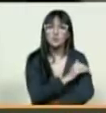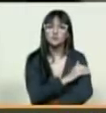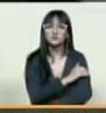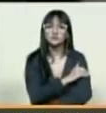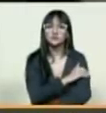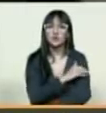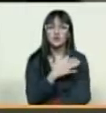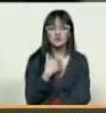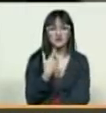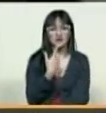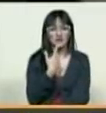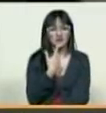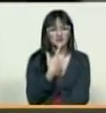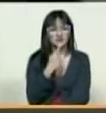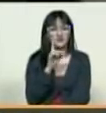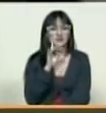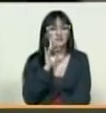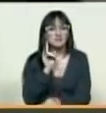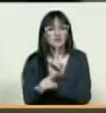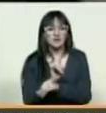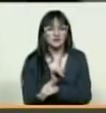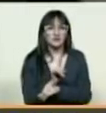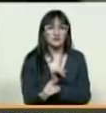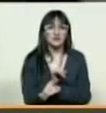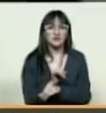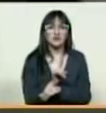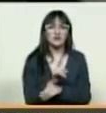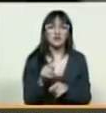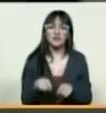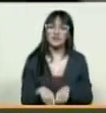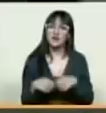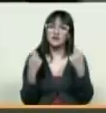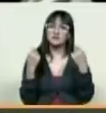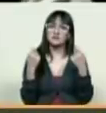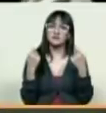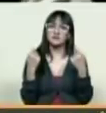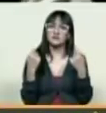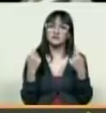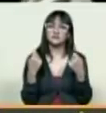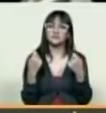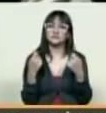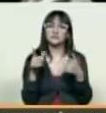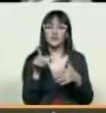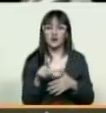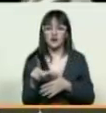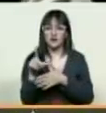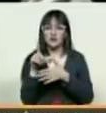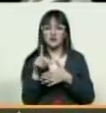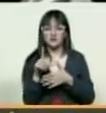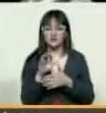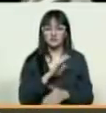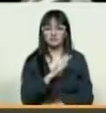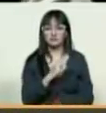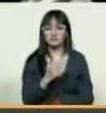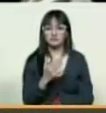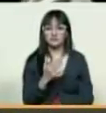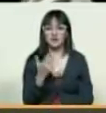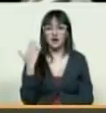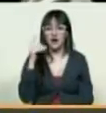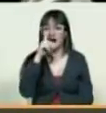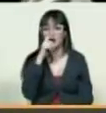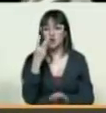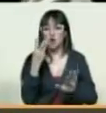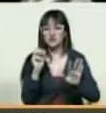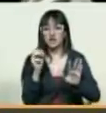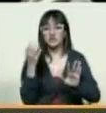una realidad, un modelo que destrozó el continente americano en la década del 80 y en la década del 90. Esos